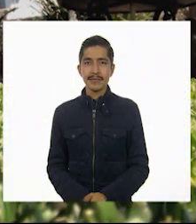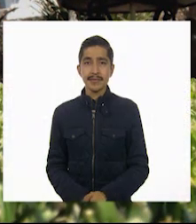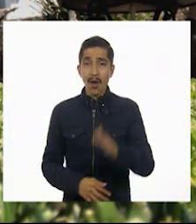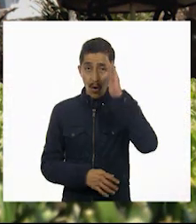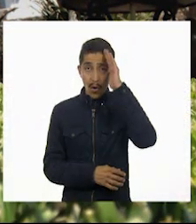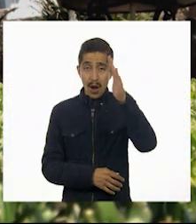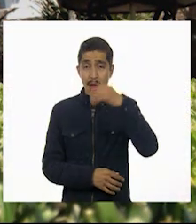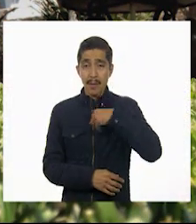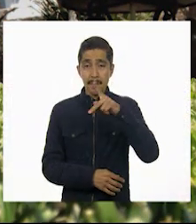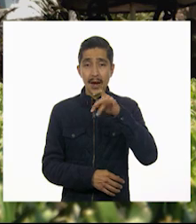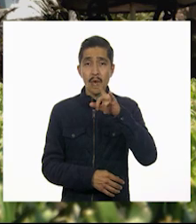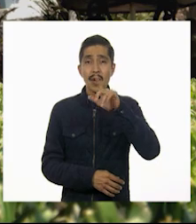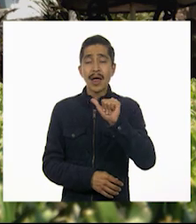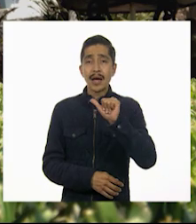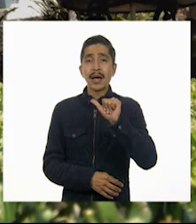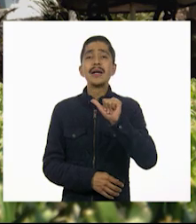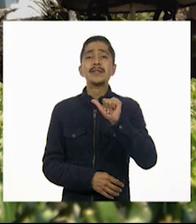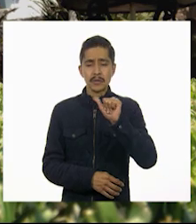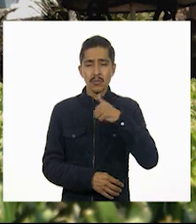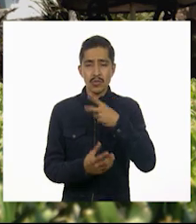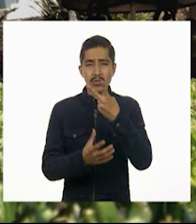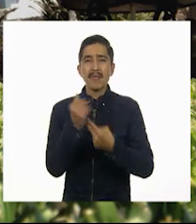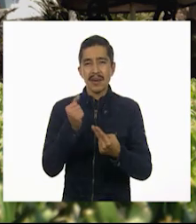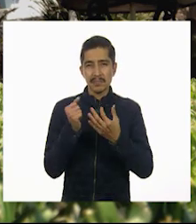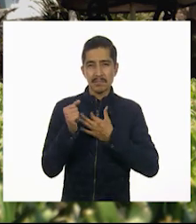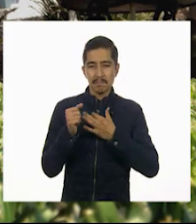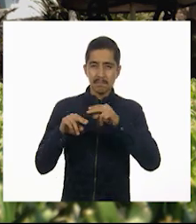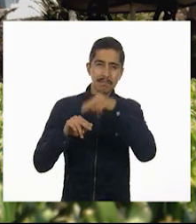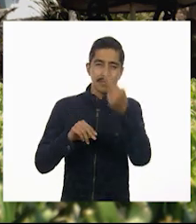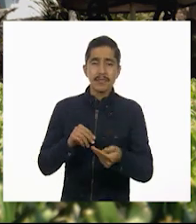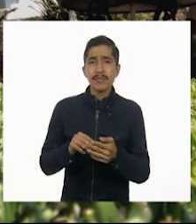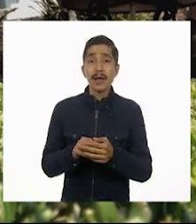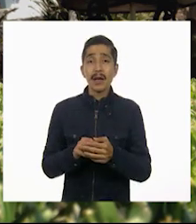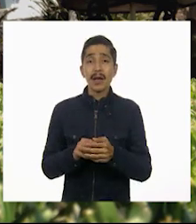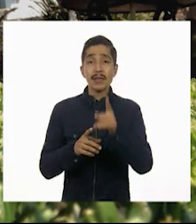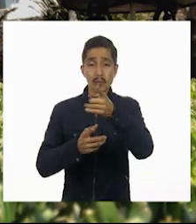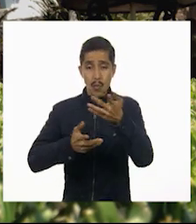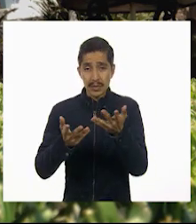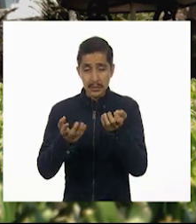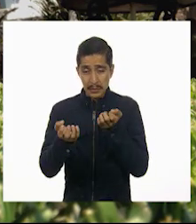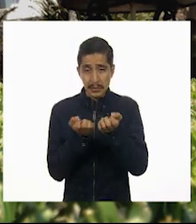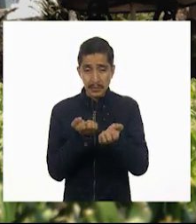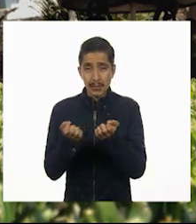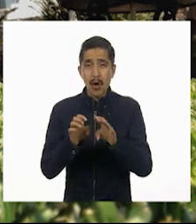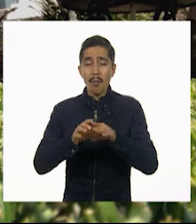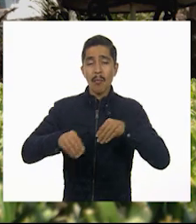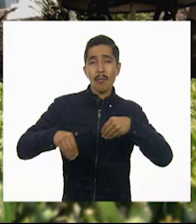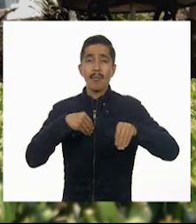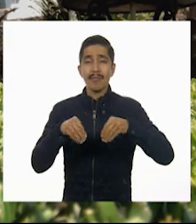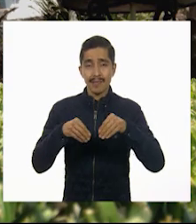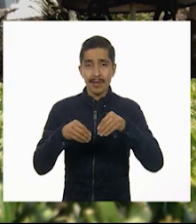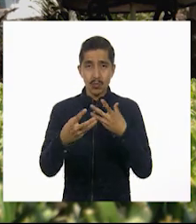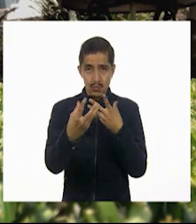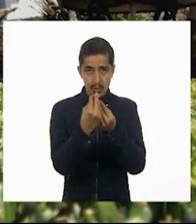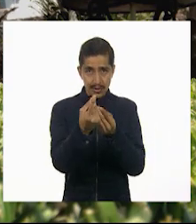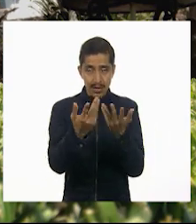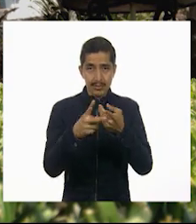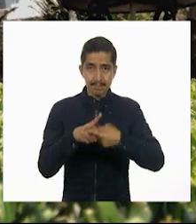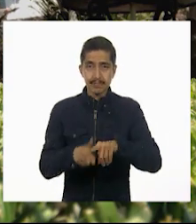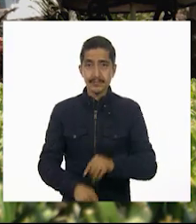Hola, ¿qué tal? Soy Paola Espinosa, doble medallista olímpica en clavados, y quiero que hagan esta pequeña rutina de estiramientos conmigo. Vamos a